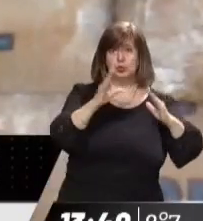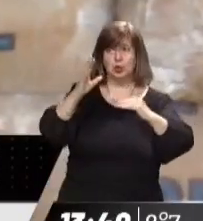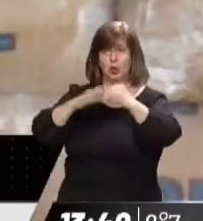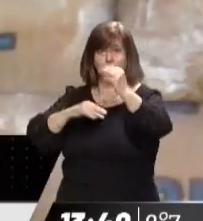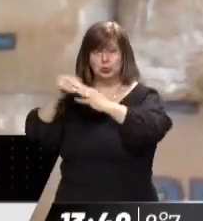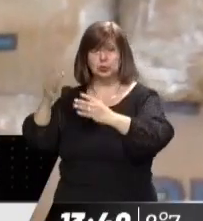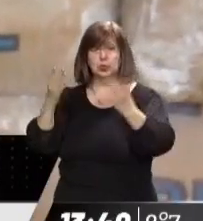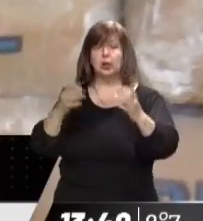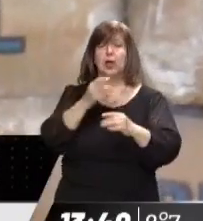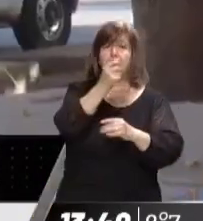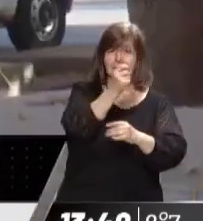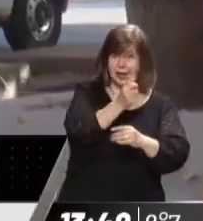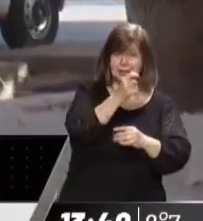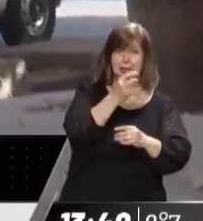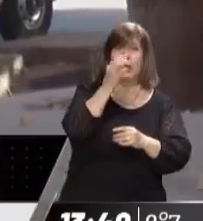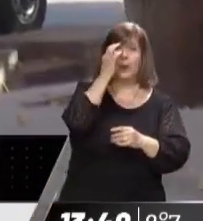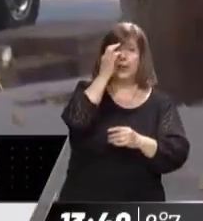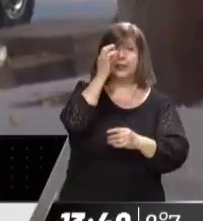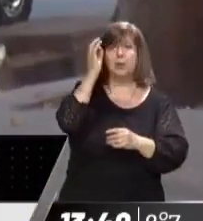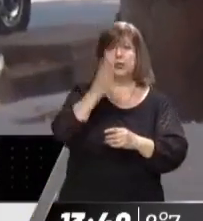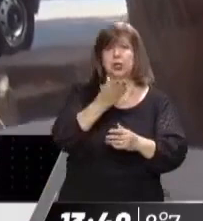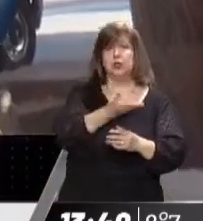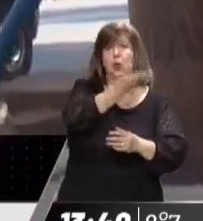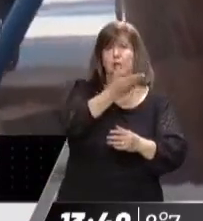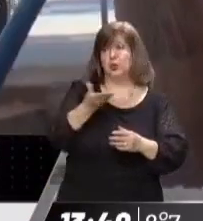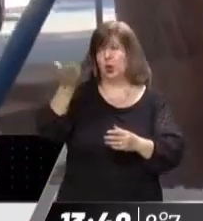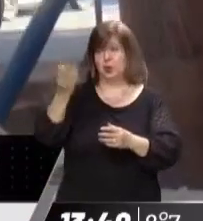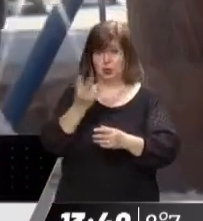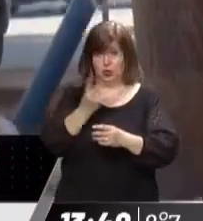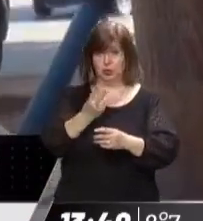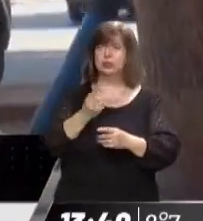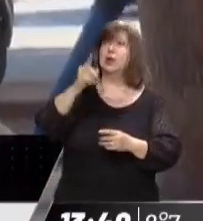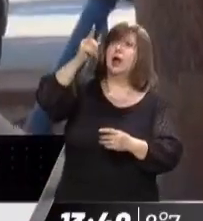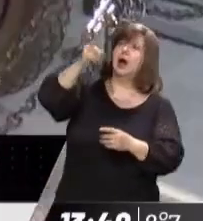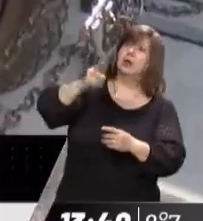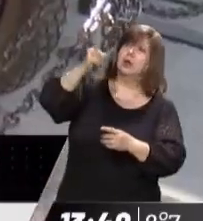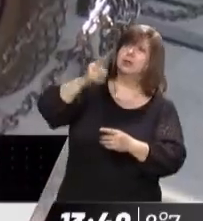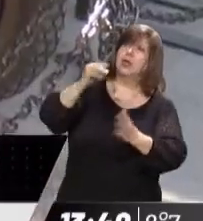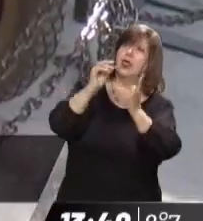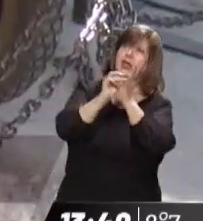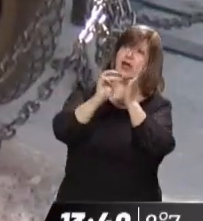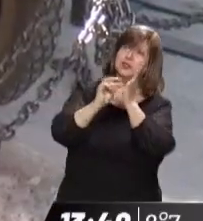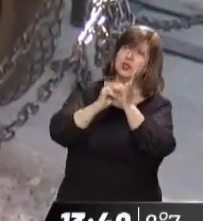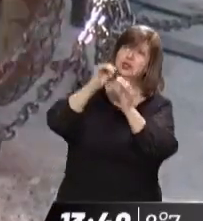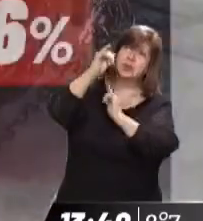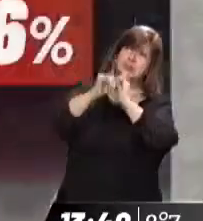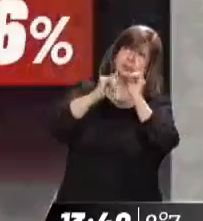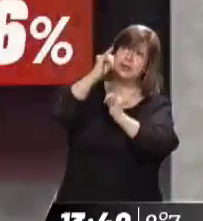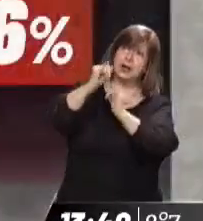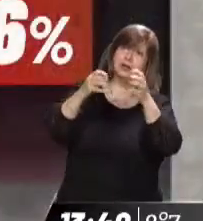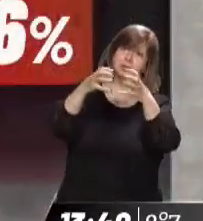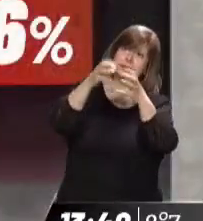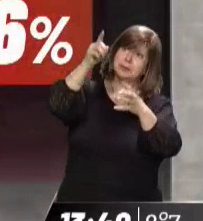estamos diciendo, de casi el 20%. A ver, vamos a poner en pantalla los datos informados por el